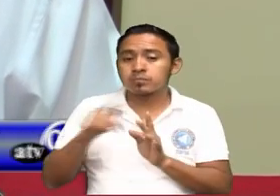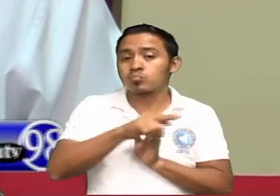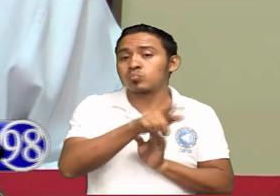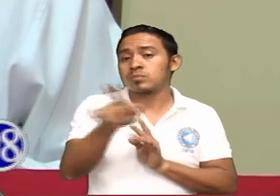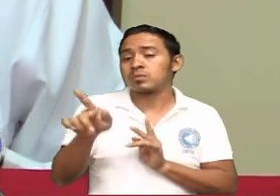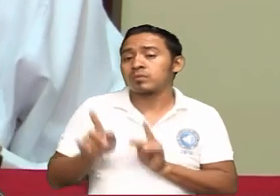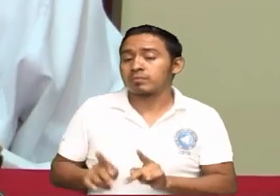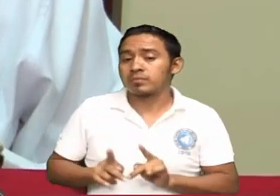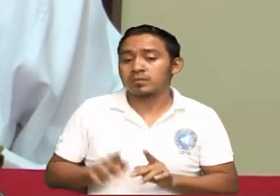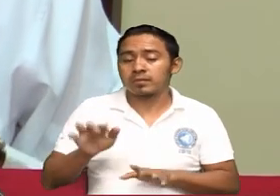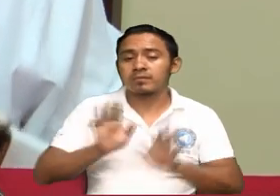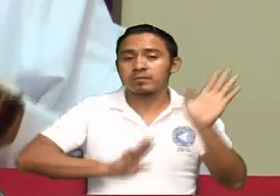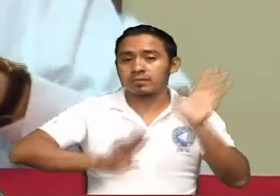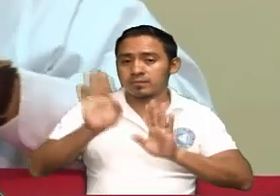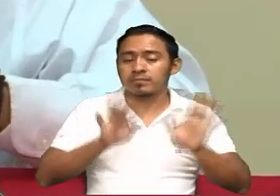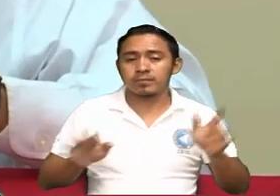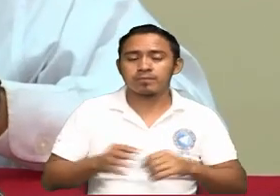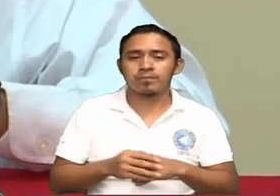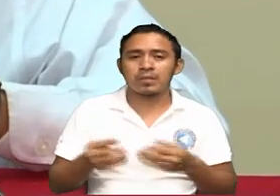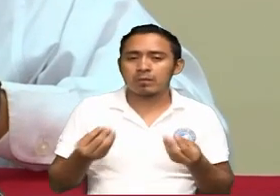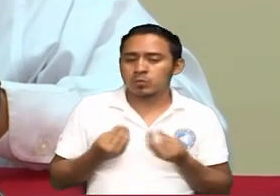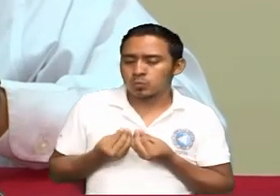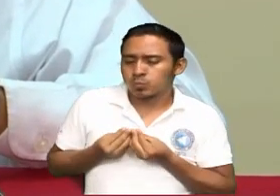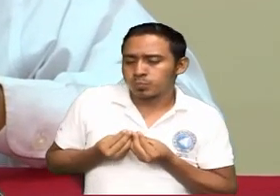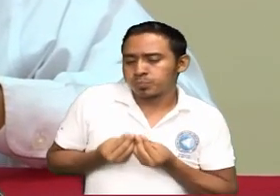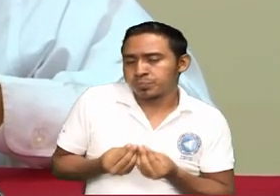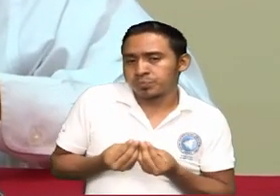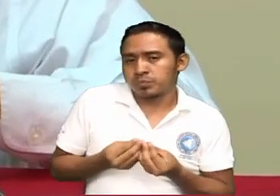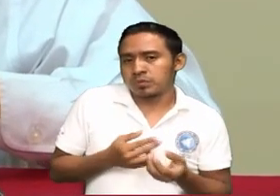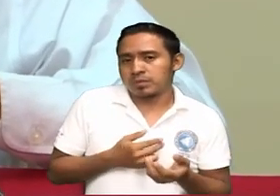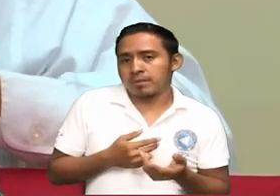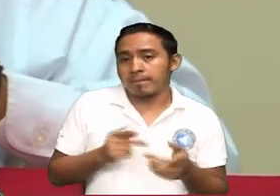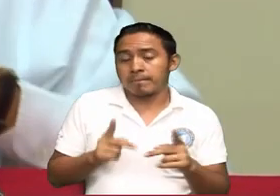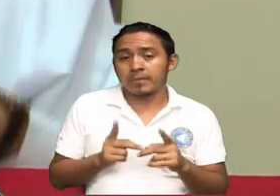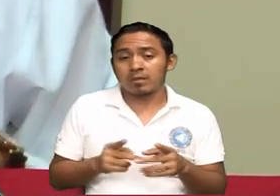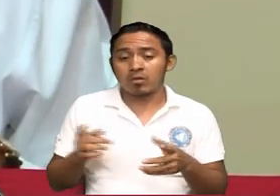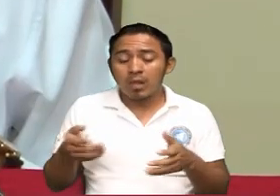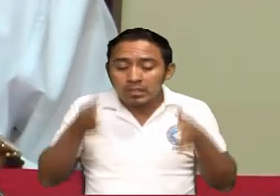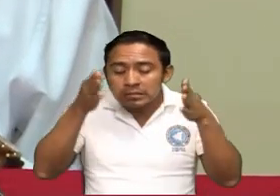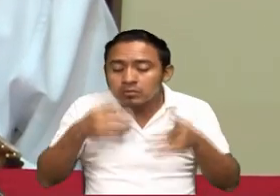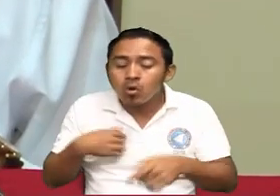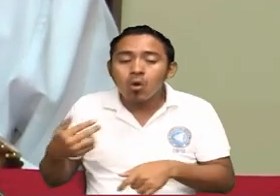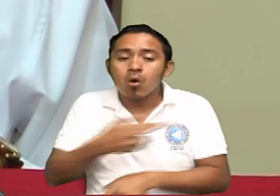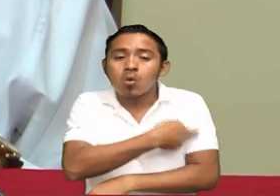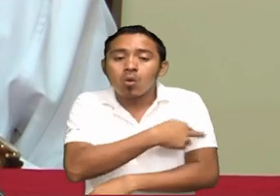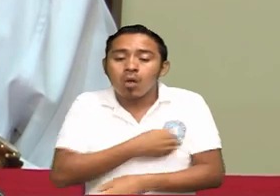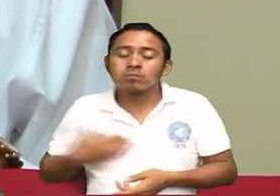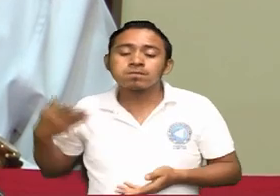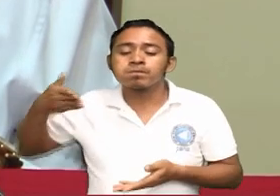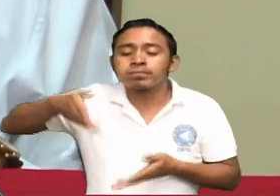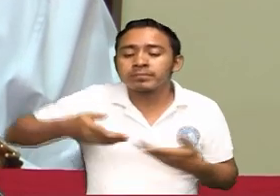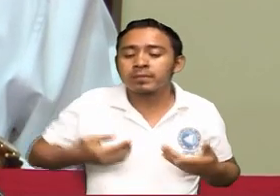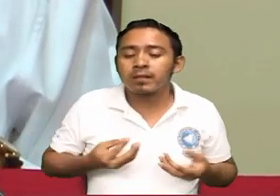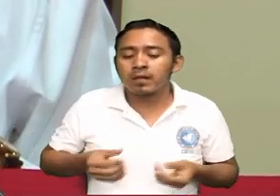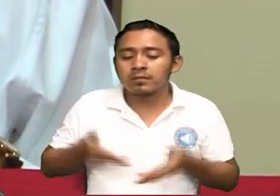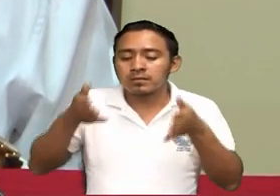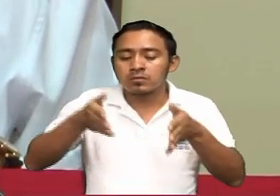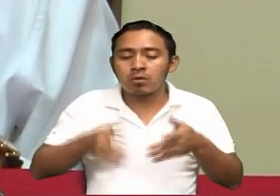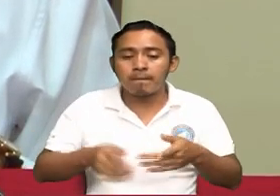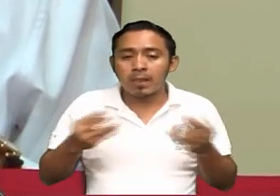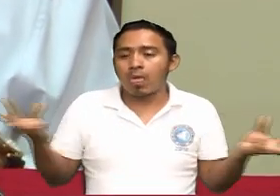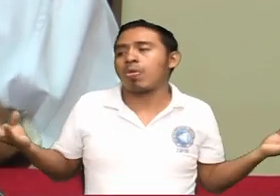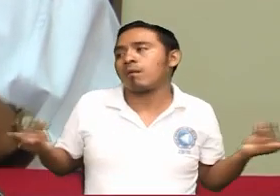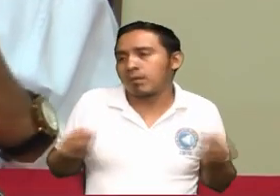fiesta. No crear aglomeraciones al momento que los socorristas están brindando atención a un paciente, ya que esto dificulta el